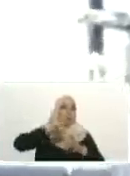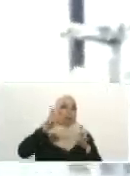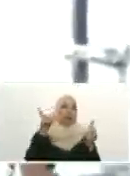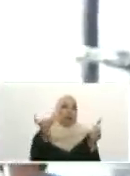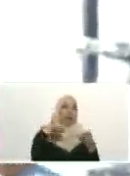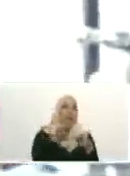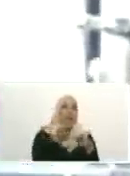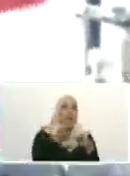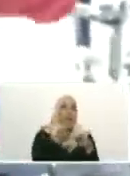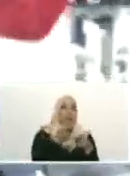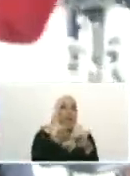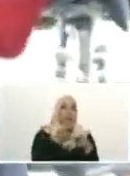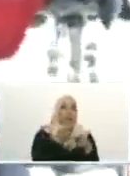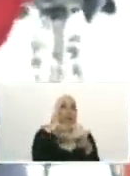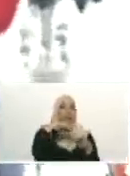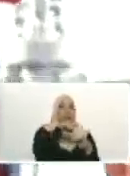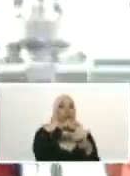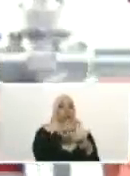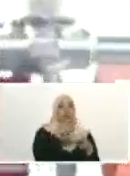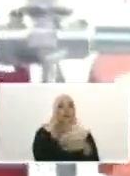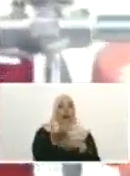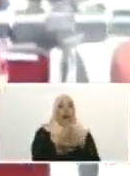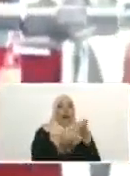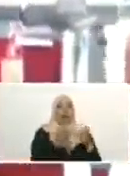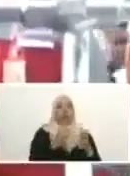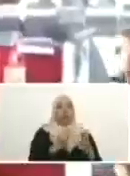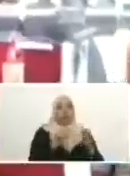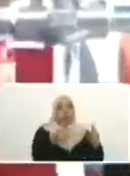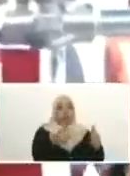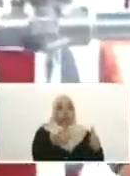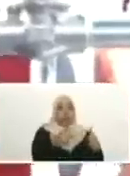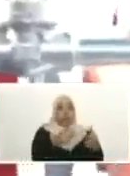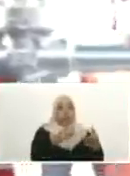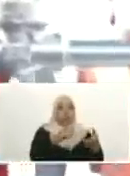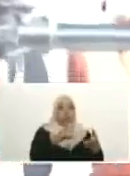cual nosotros primero tenemos que aperturar lo que es la válvula.